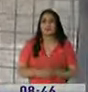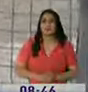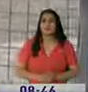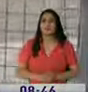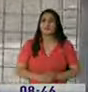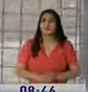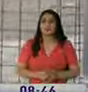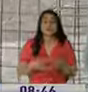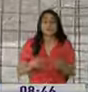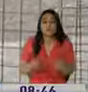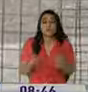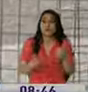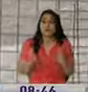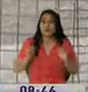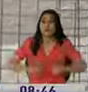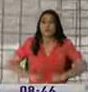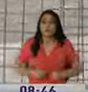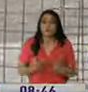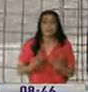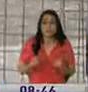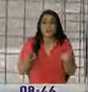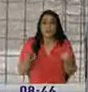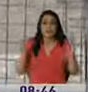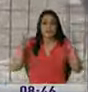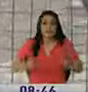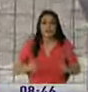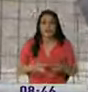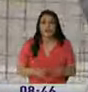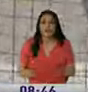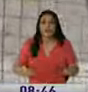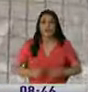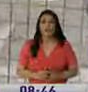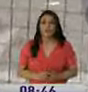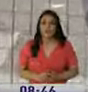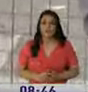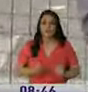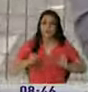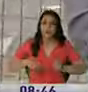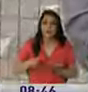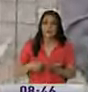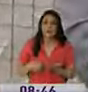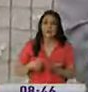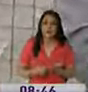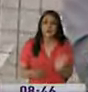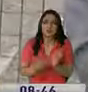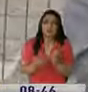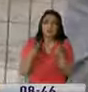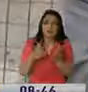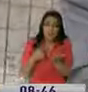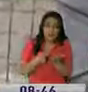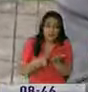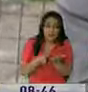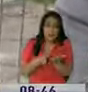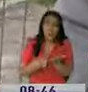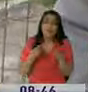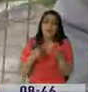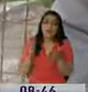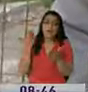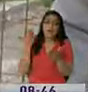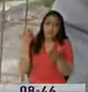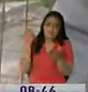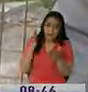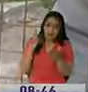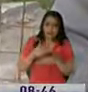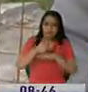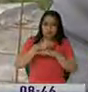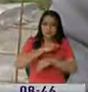la solución que ustedes van a implementar? Porque esta es una solución inmediata. Sí, nosotros podremos analizar esto nuevamente, a pesar de que ya se ha analizado con veces anteriores con la